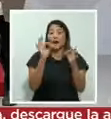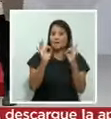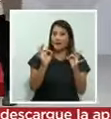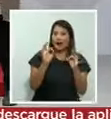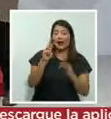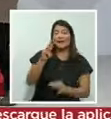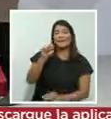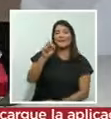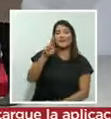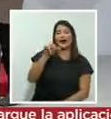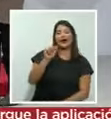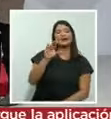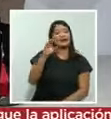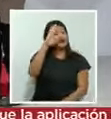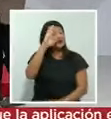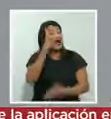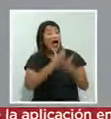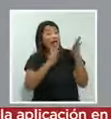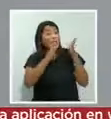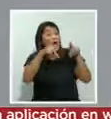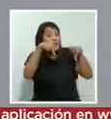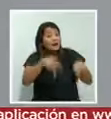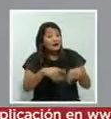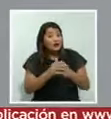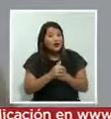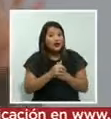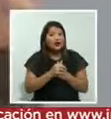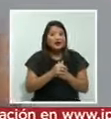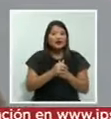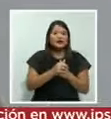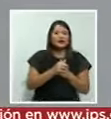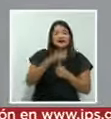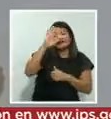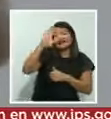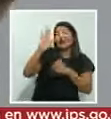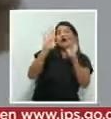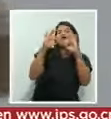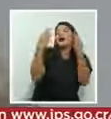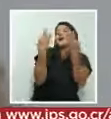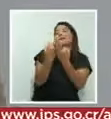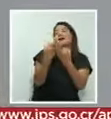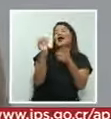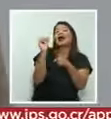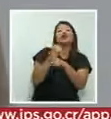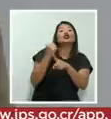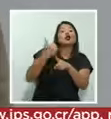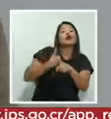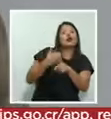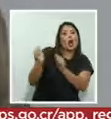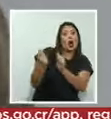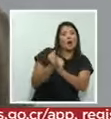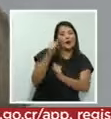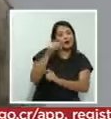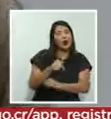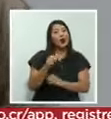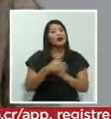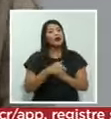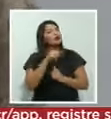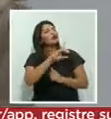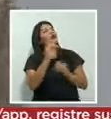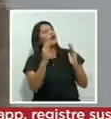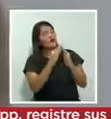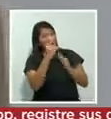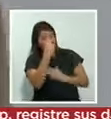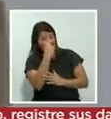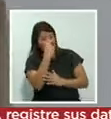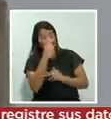María Cecilia. Saludos para alguien. A la familia y al sobrino mío que está ahí. Ah, bueno, desde Estados Unidos viene,